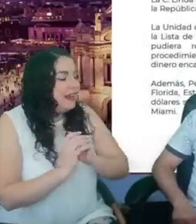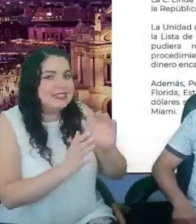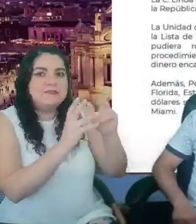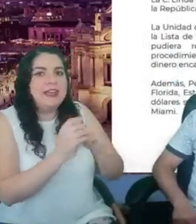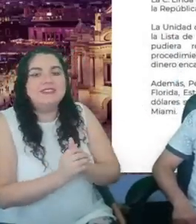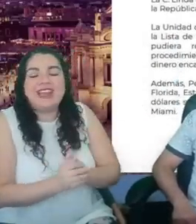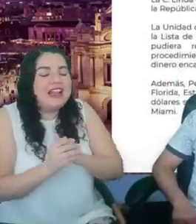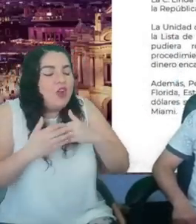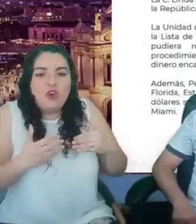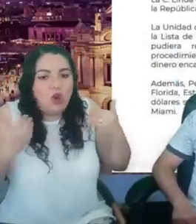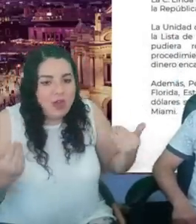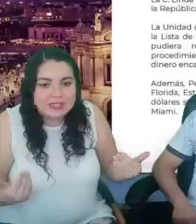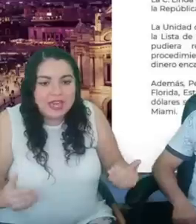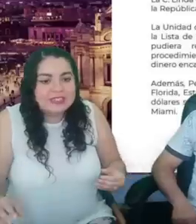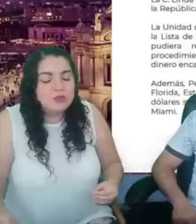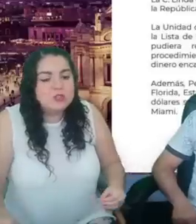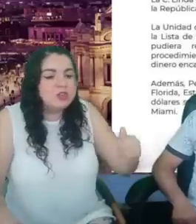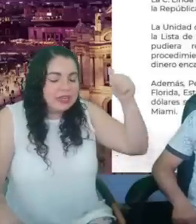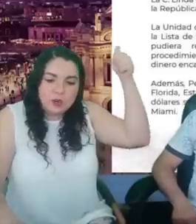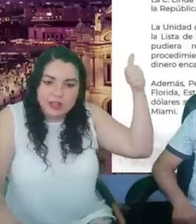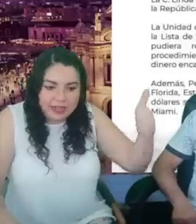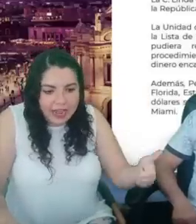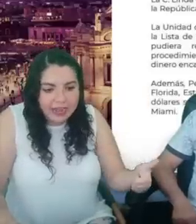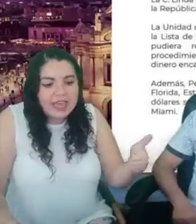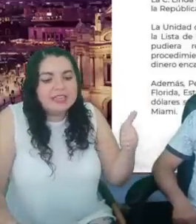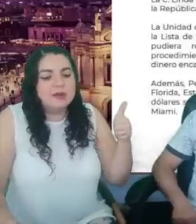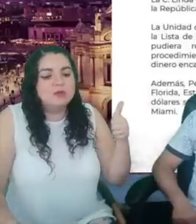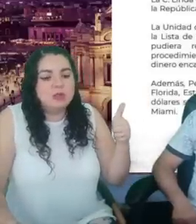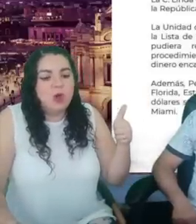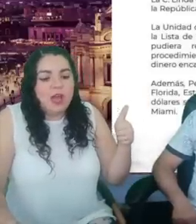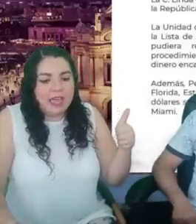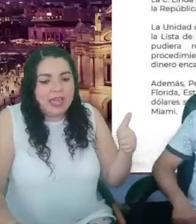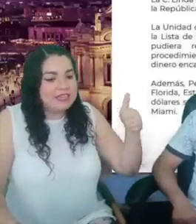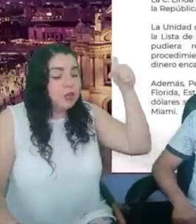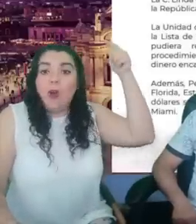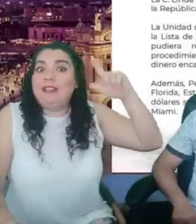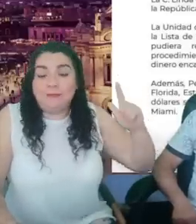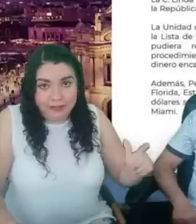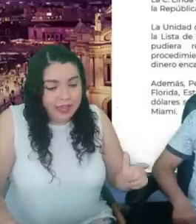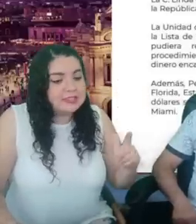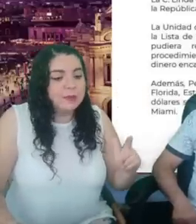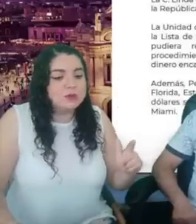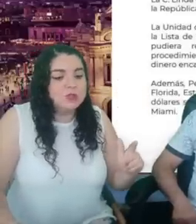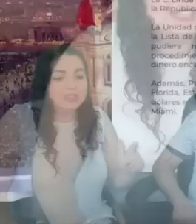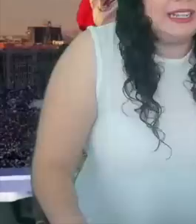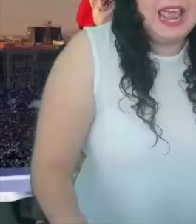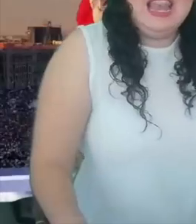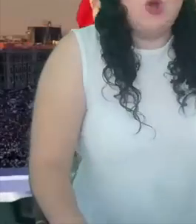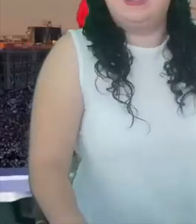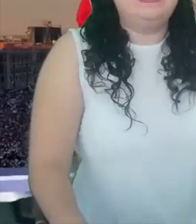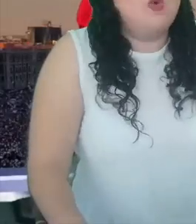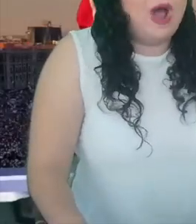por aparte es diferente no no lo es estamos viendo que es igual de lacra estamos viendo que es igual de fina estamos viendo que